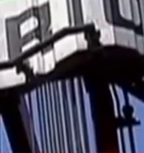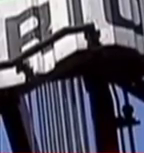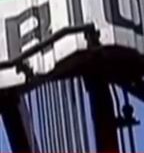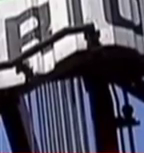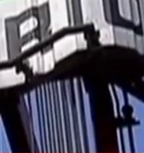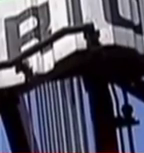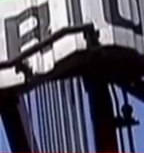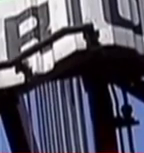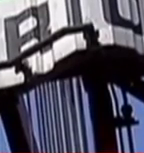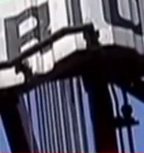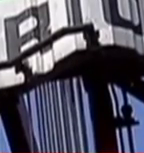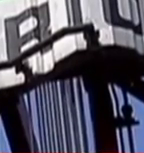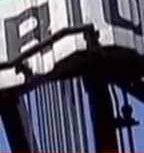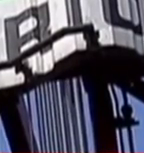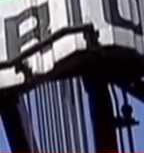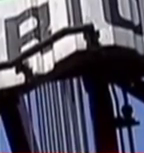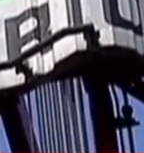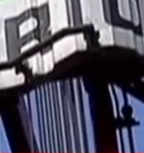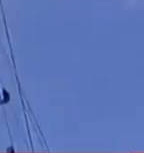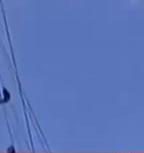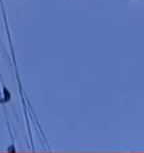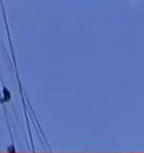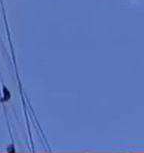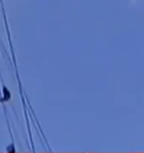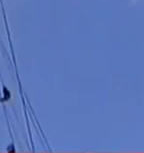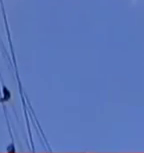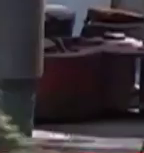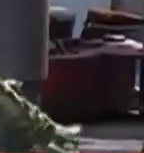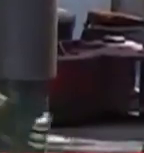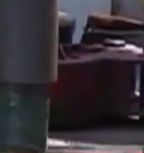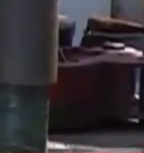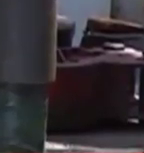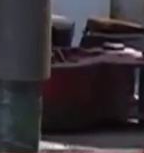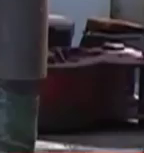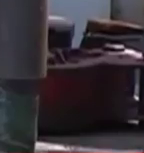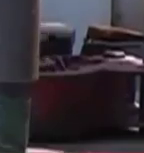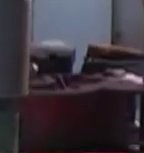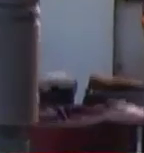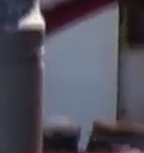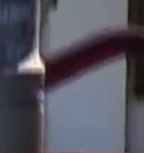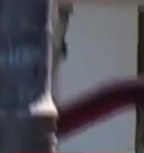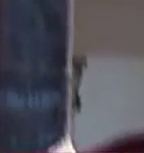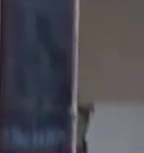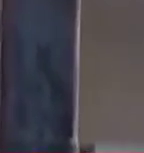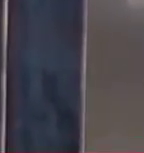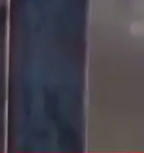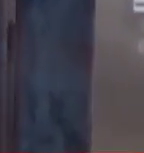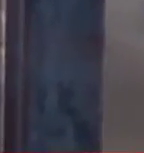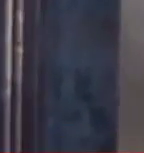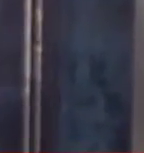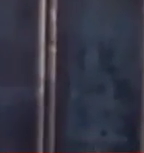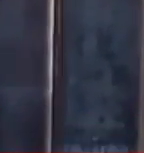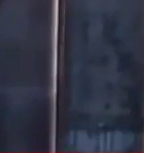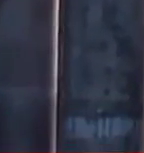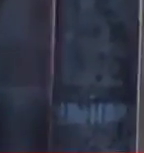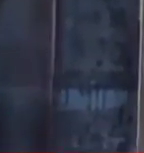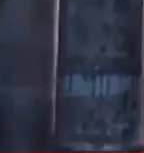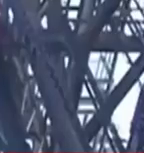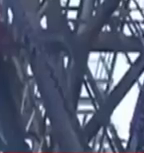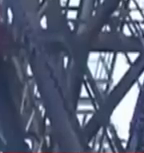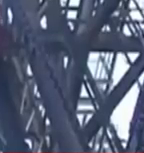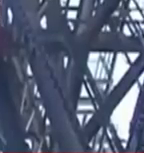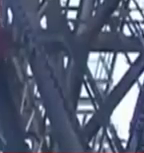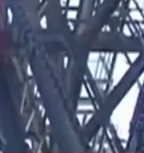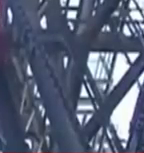la alemana Deutscher de Oel, y 1 más únicamente con la compañía Cepsa. En estos, al estar